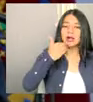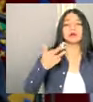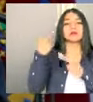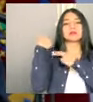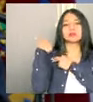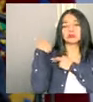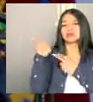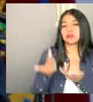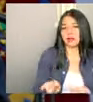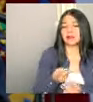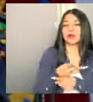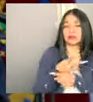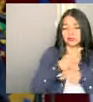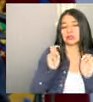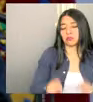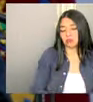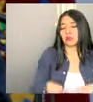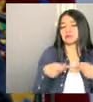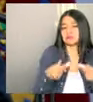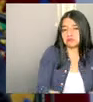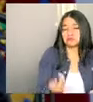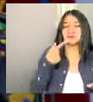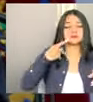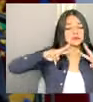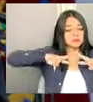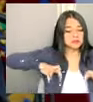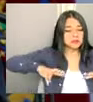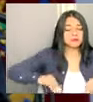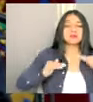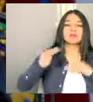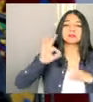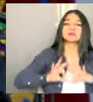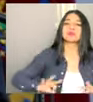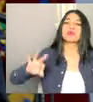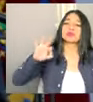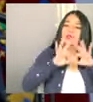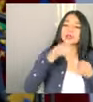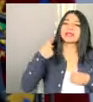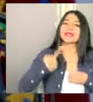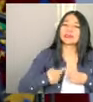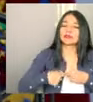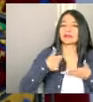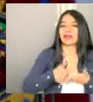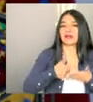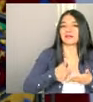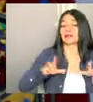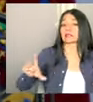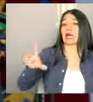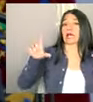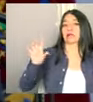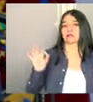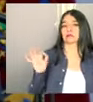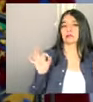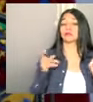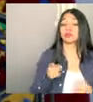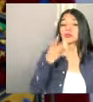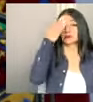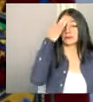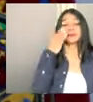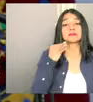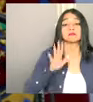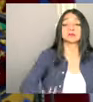que dará el Consejo, se la hará, insisto, sobre los intereses de la ciudad, alejado de todo show. Ya tenemos experiencia en el país, lo